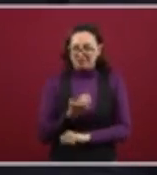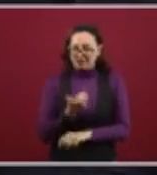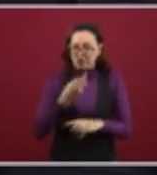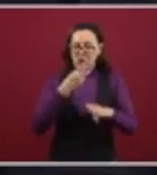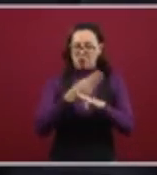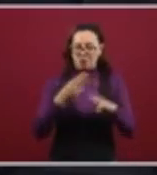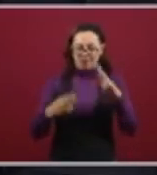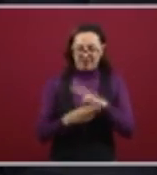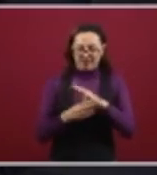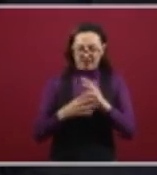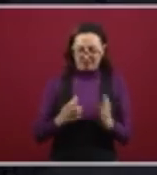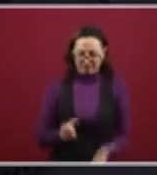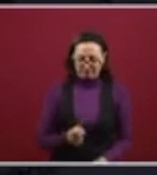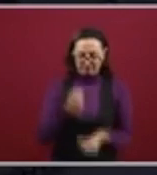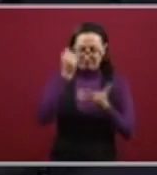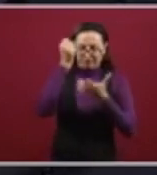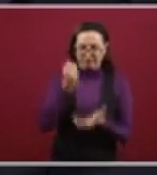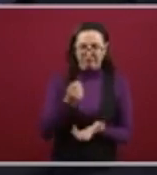porque ahora